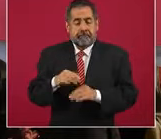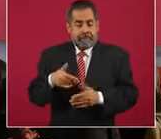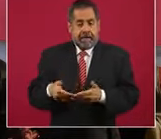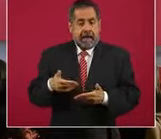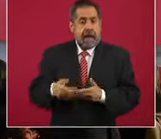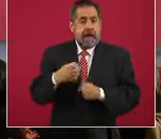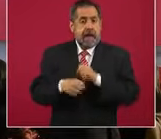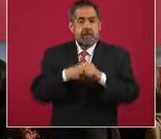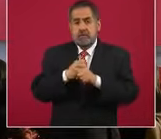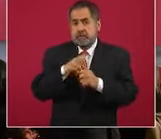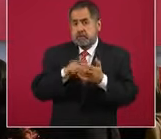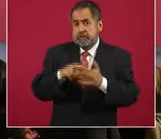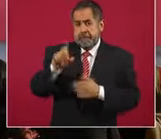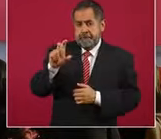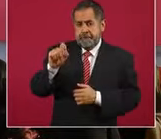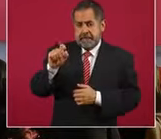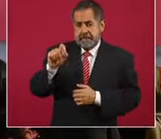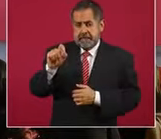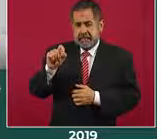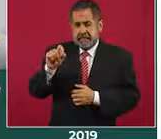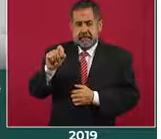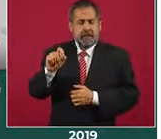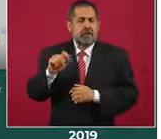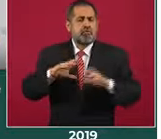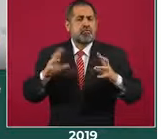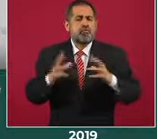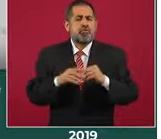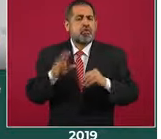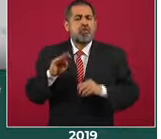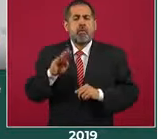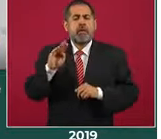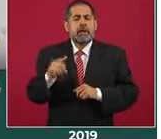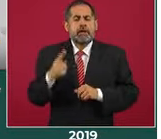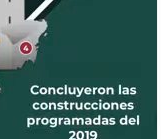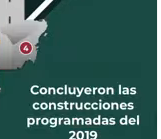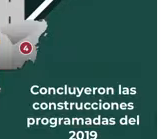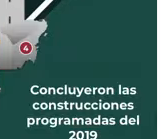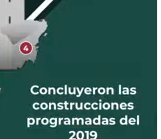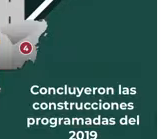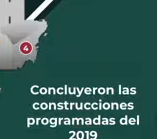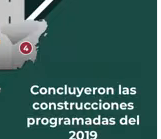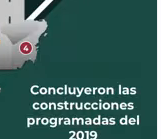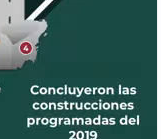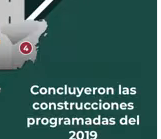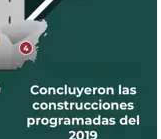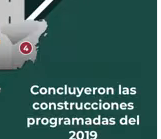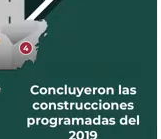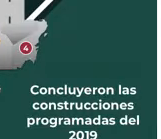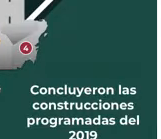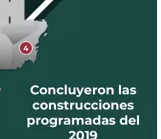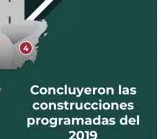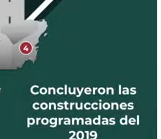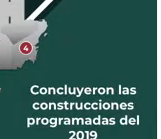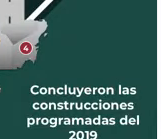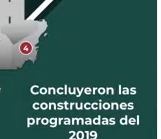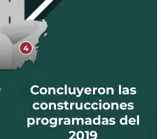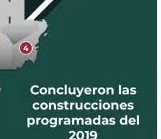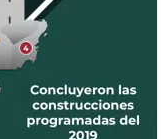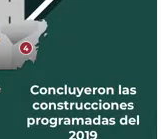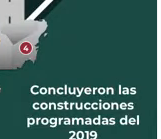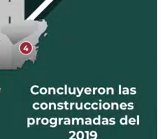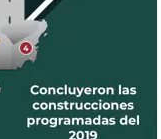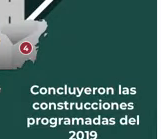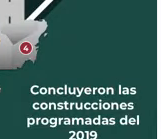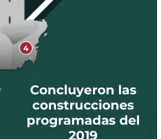En este año 2020 fueron 91 cuarteles programados, han sido ya totalmente